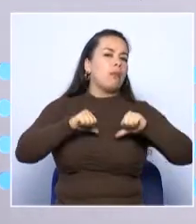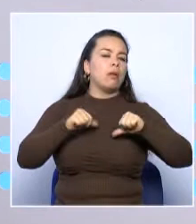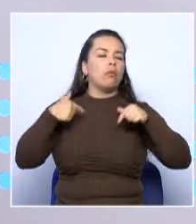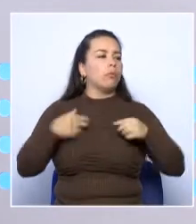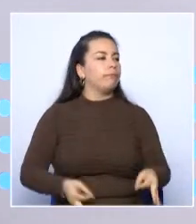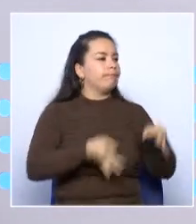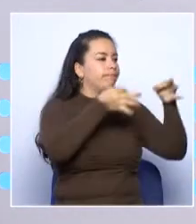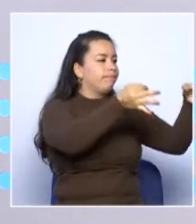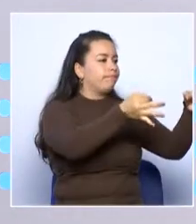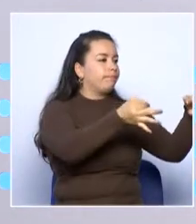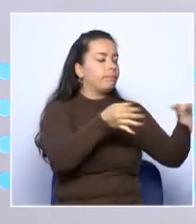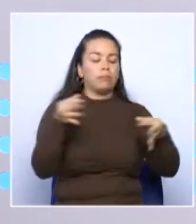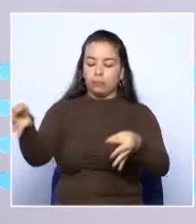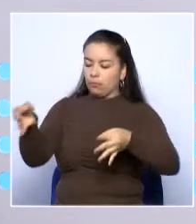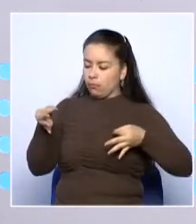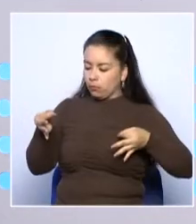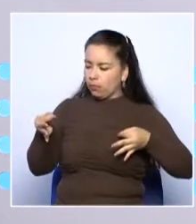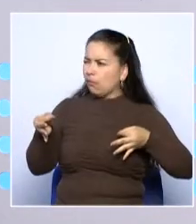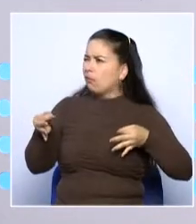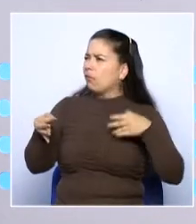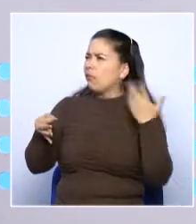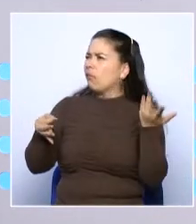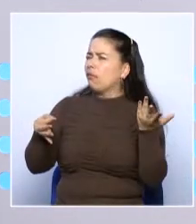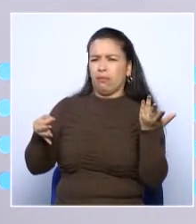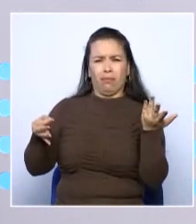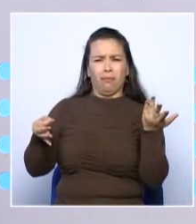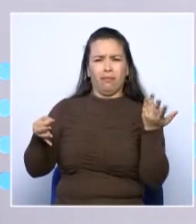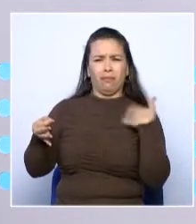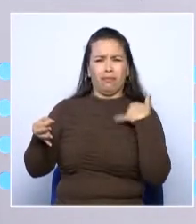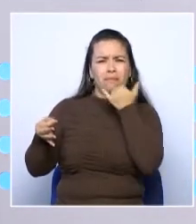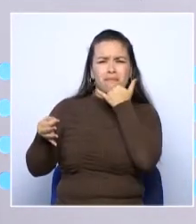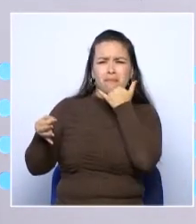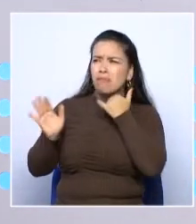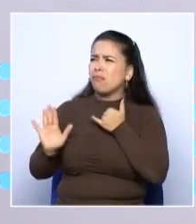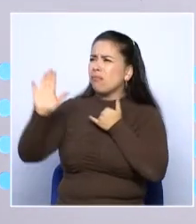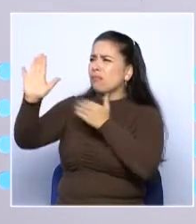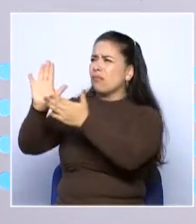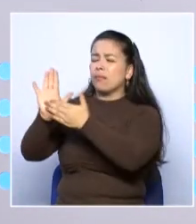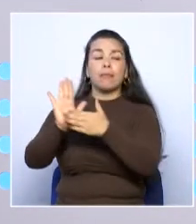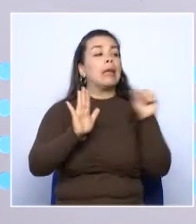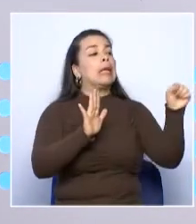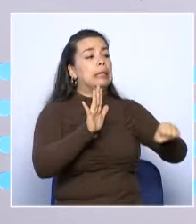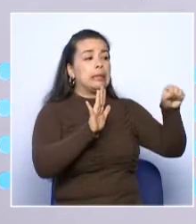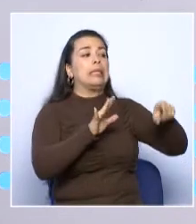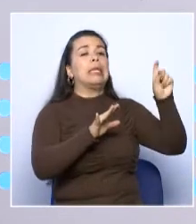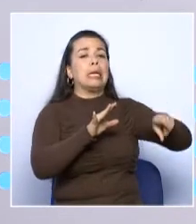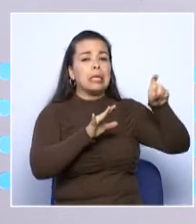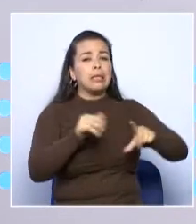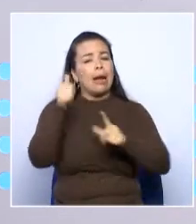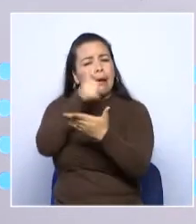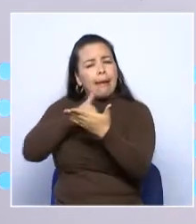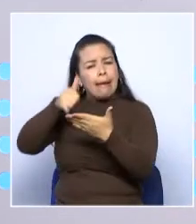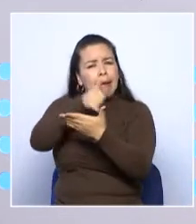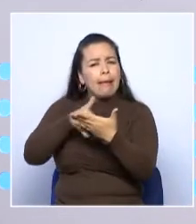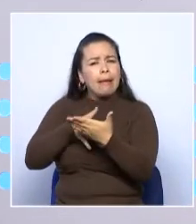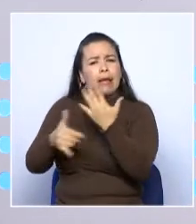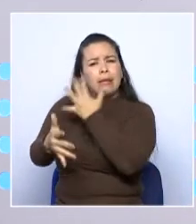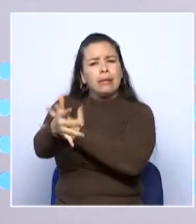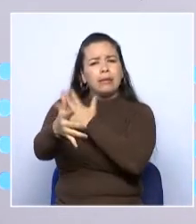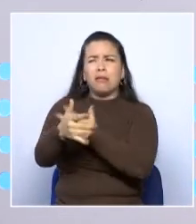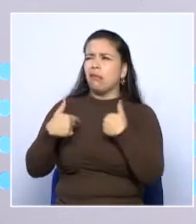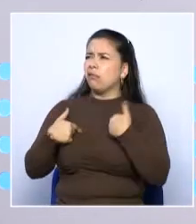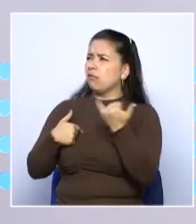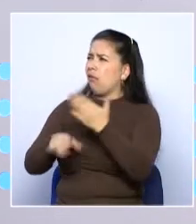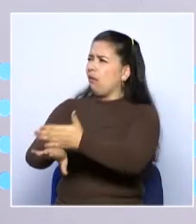unos resultados de la ecografía y dice, doctor, pero mire lo que me salió. Entonces uno le dice al paciente, necesita el examen de laboratorio. Y dice, pero es que si ya me